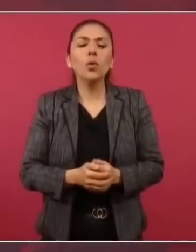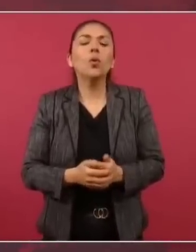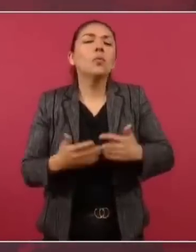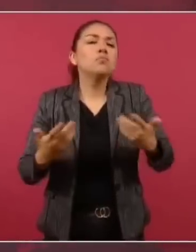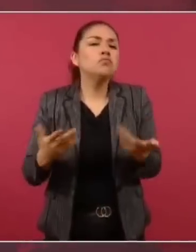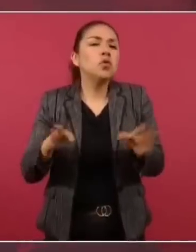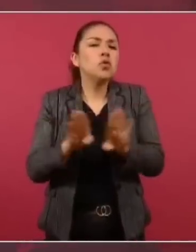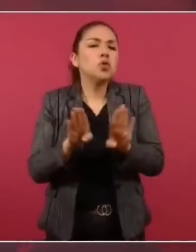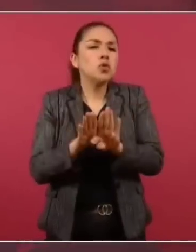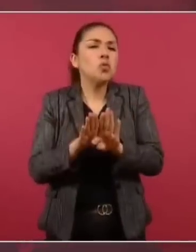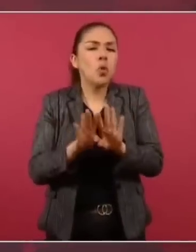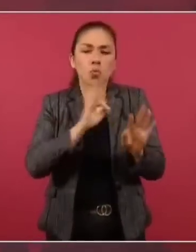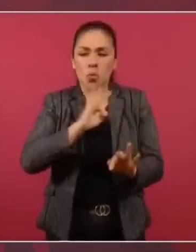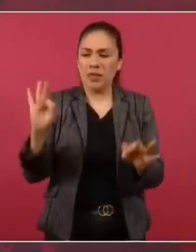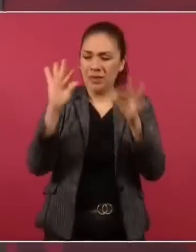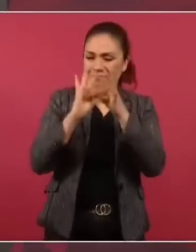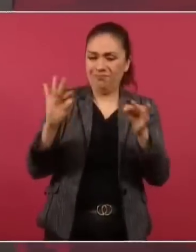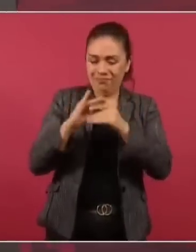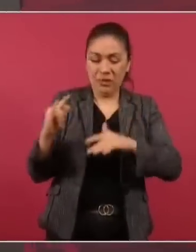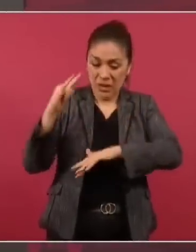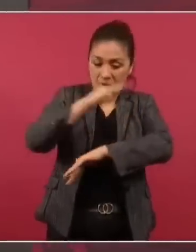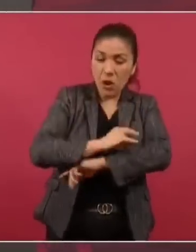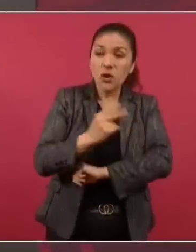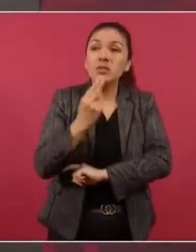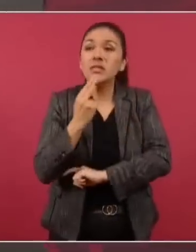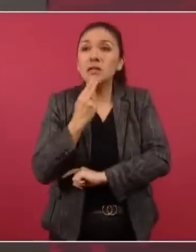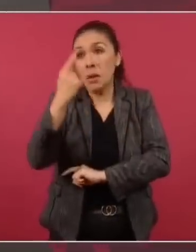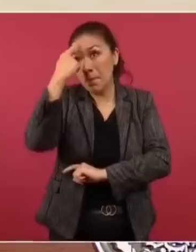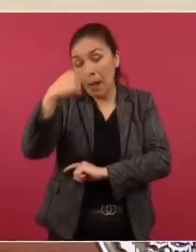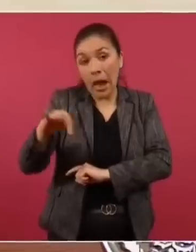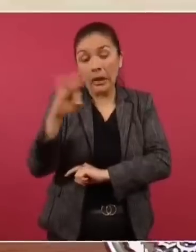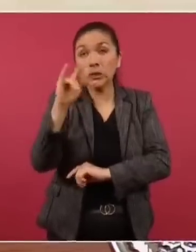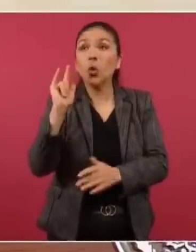justificable su uso si vuela